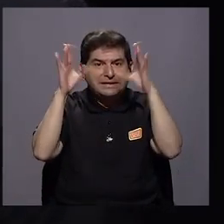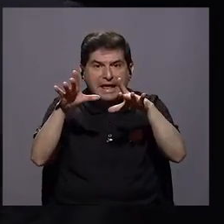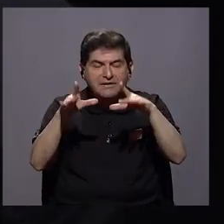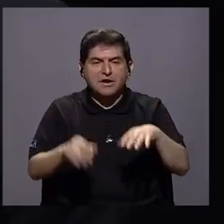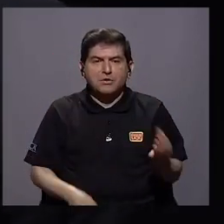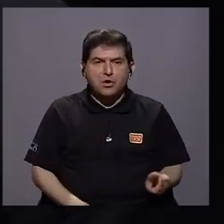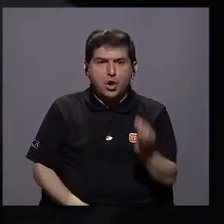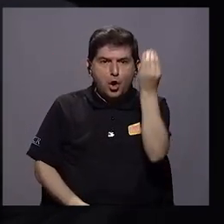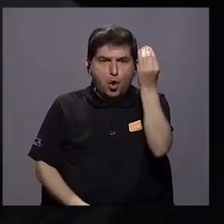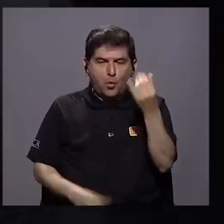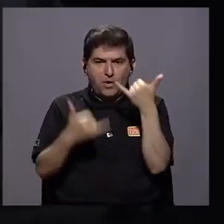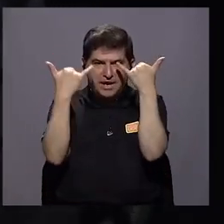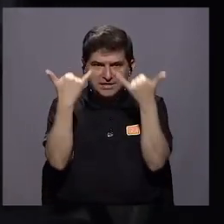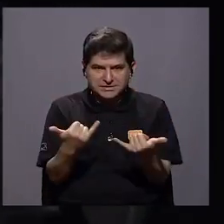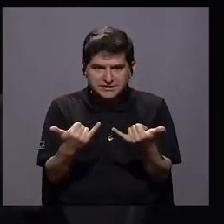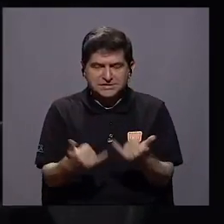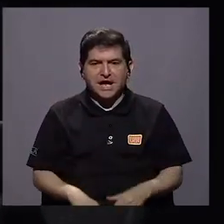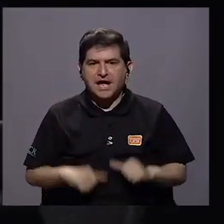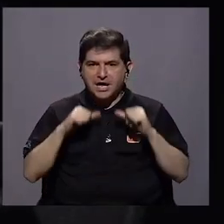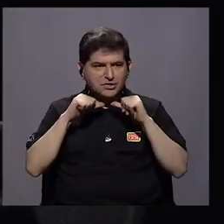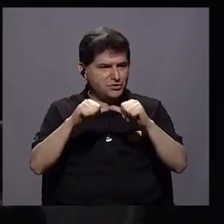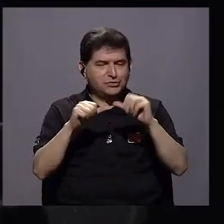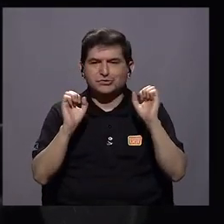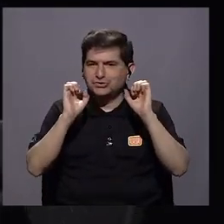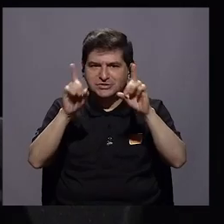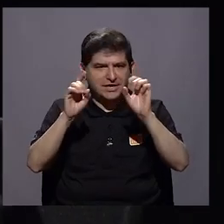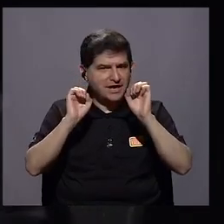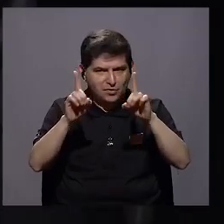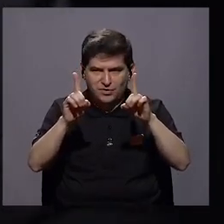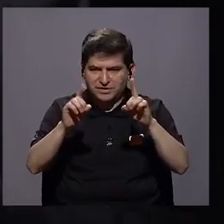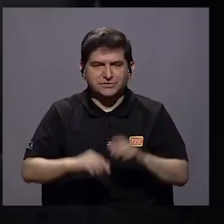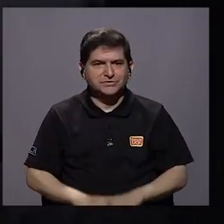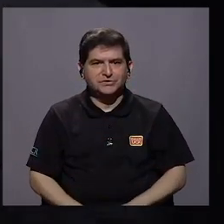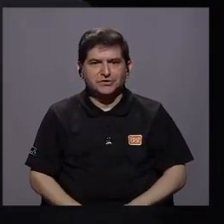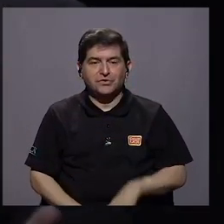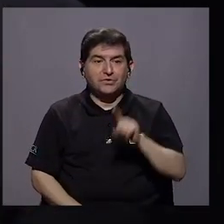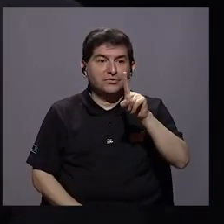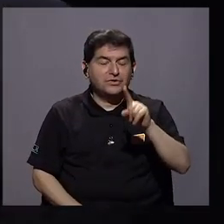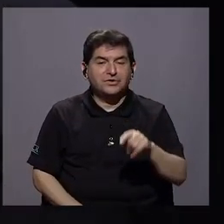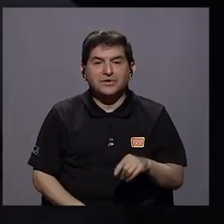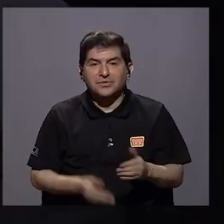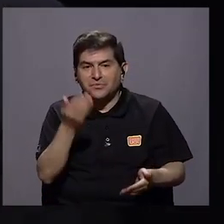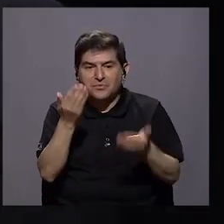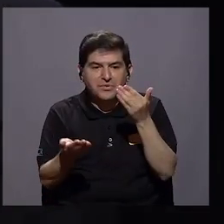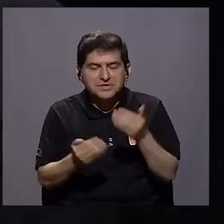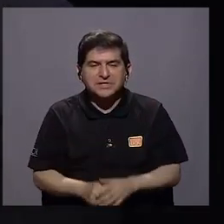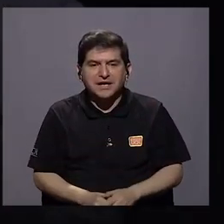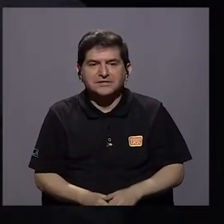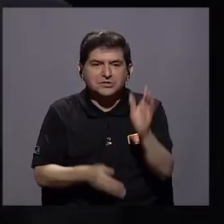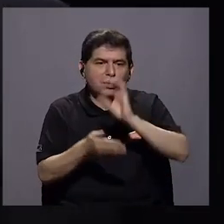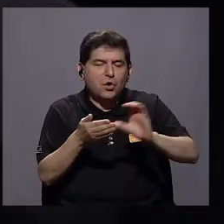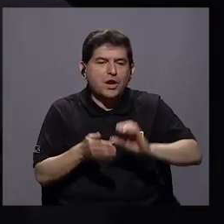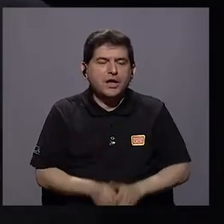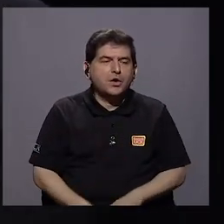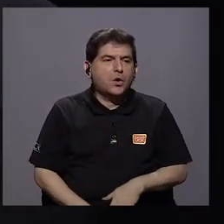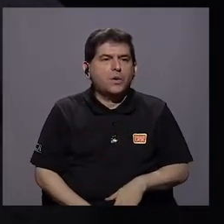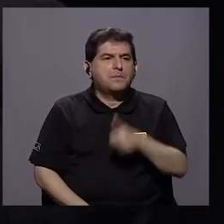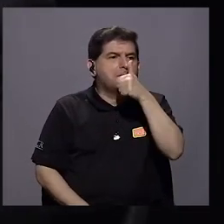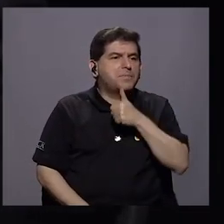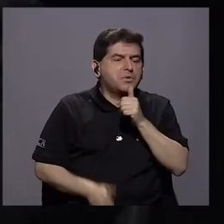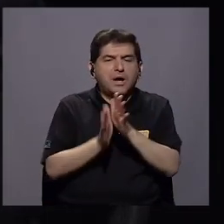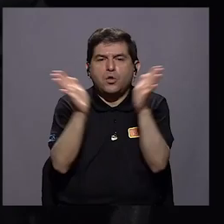cuando su juventud empieza a dejar de educarse, desierta de los colegios públicos y